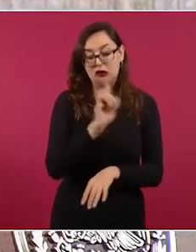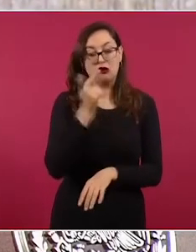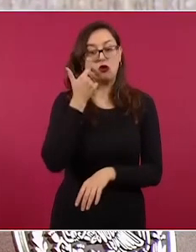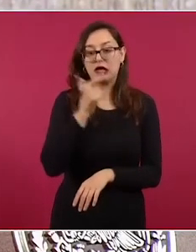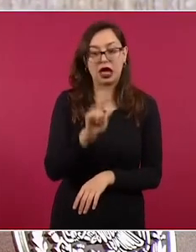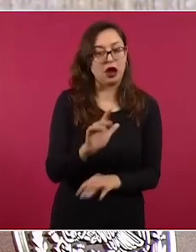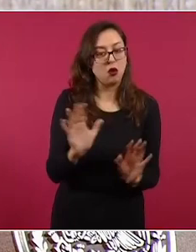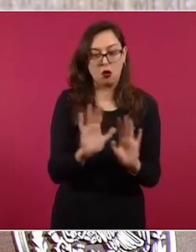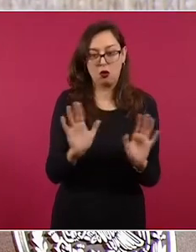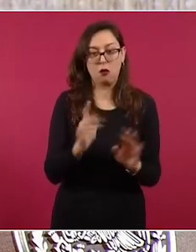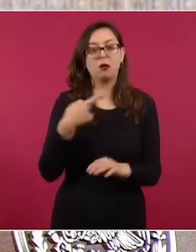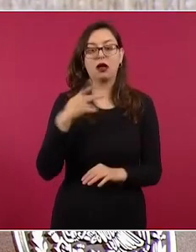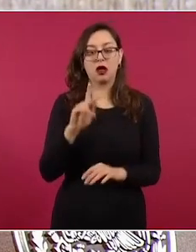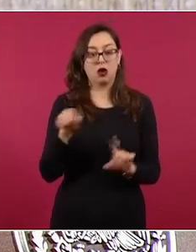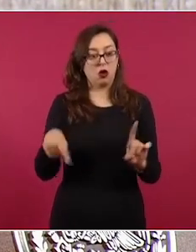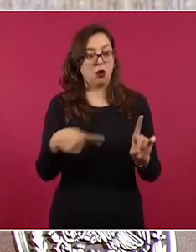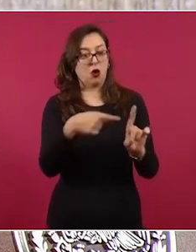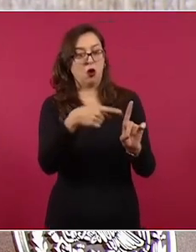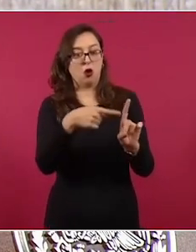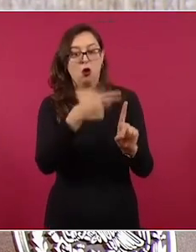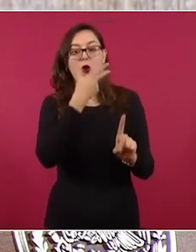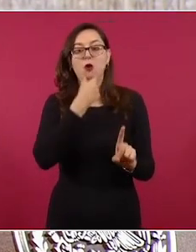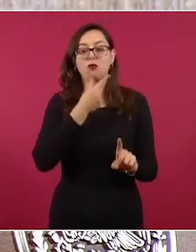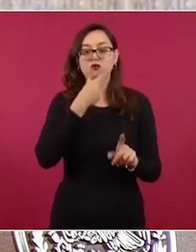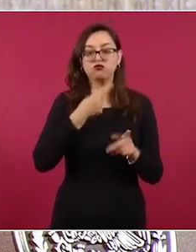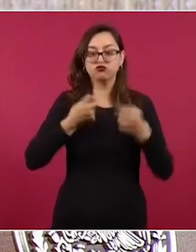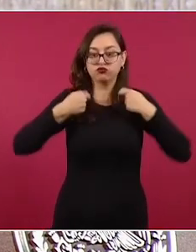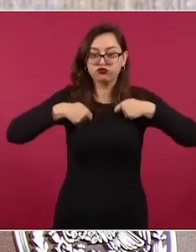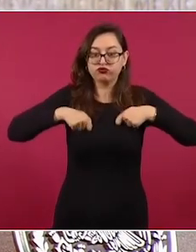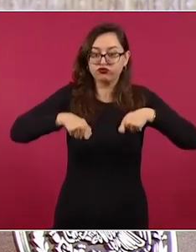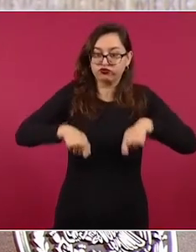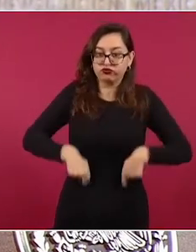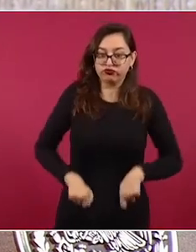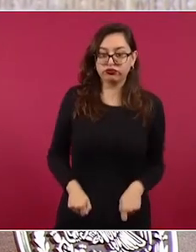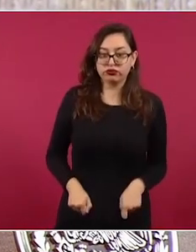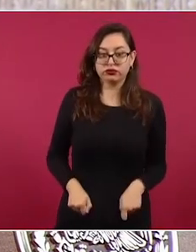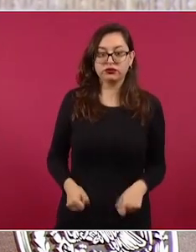quiso una camiseta